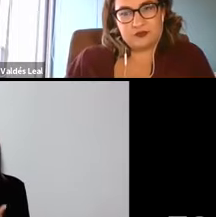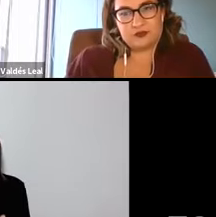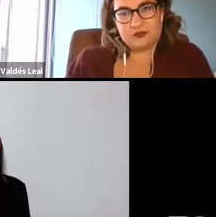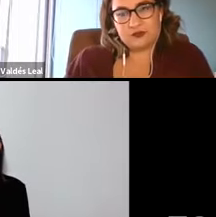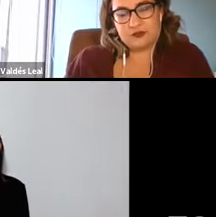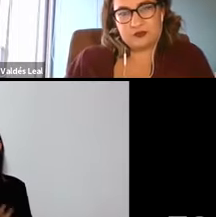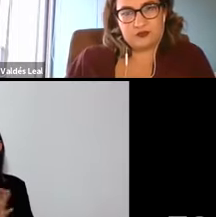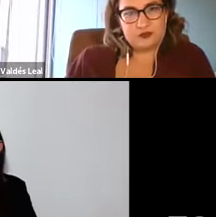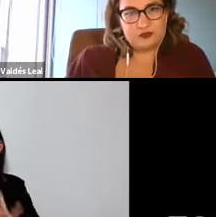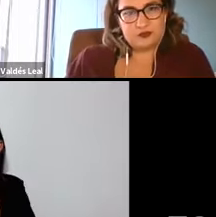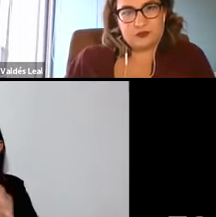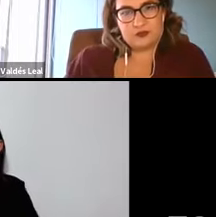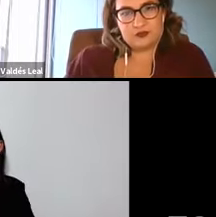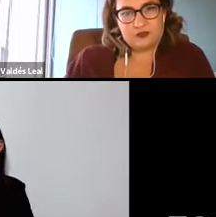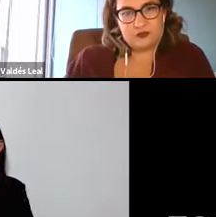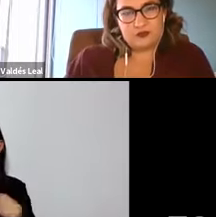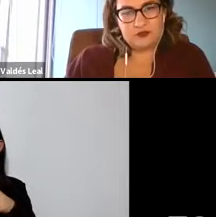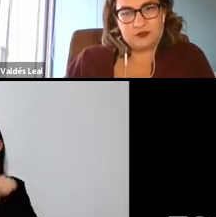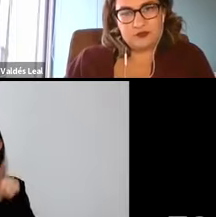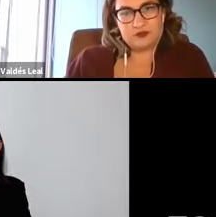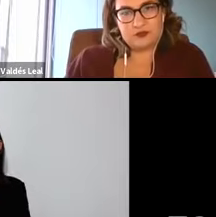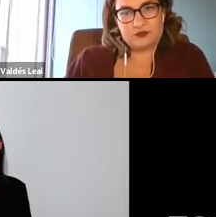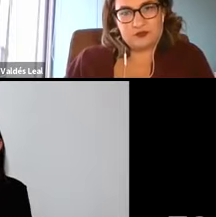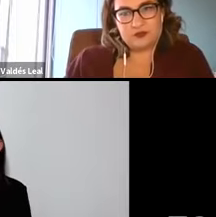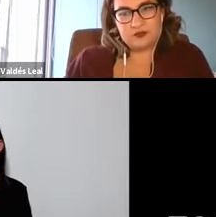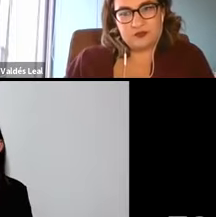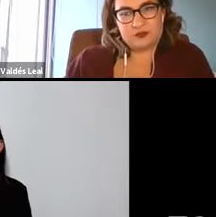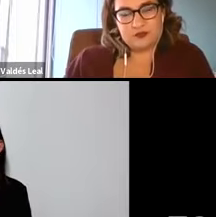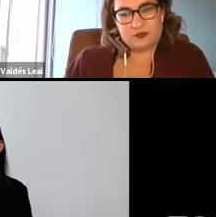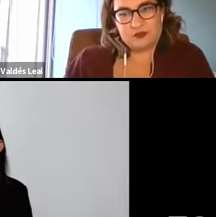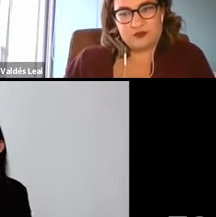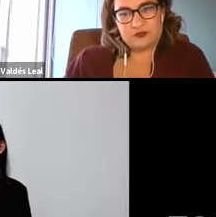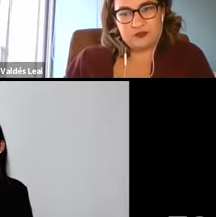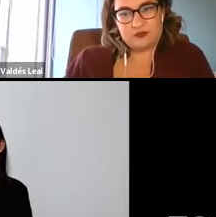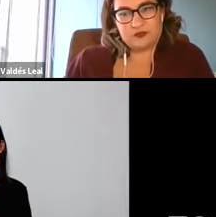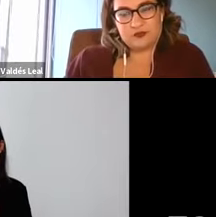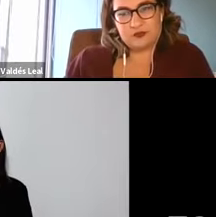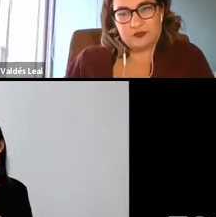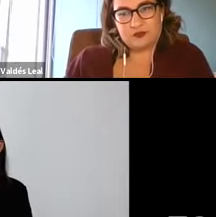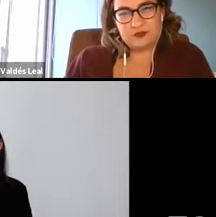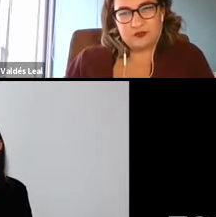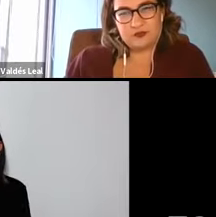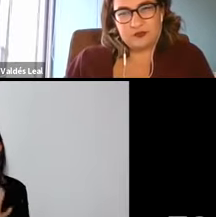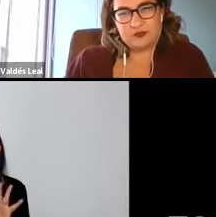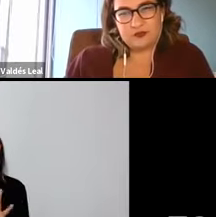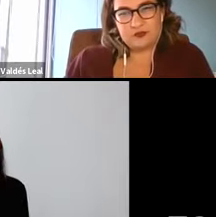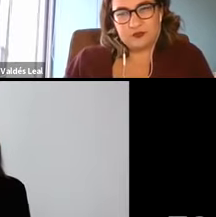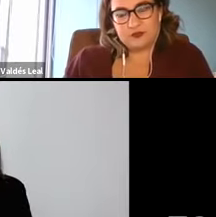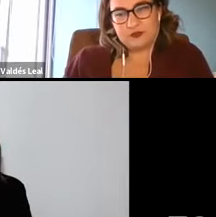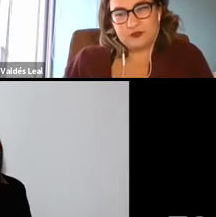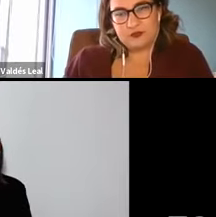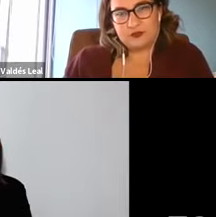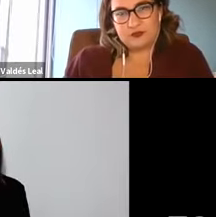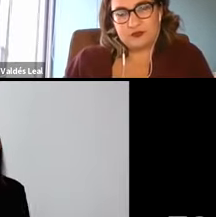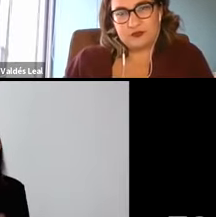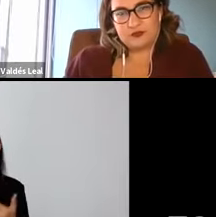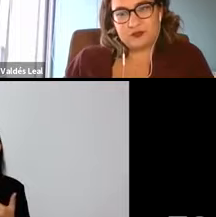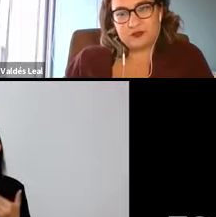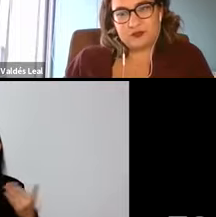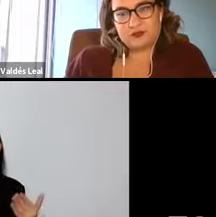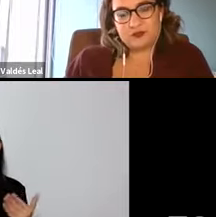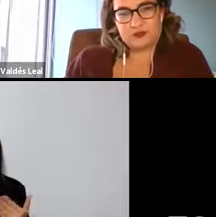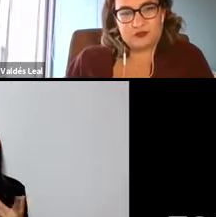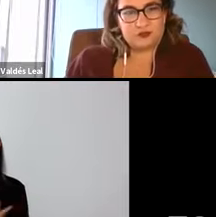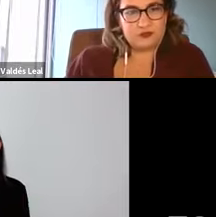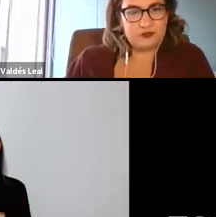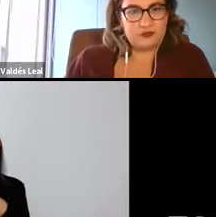y hablar de esto. Entonces, es muy, muy cierto todo lo que dices. Y ahora me gustaría cederle